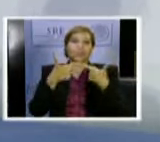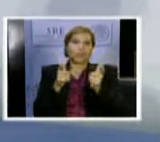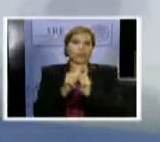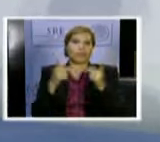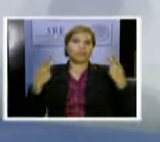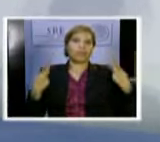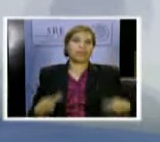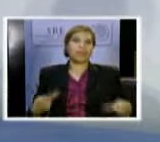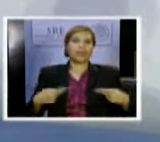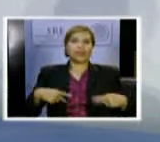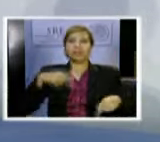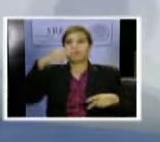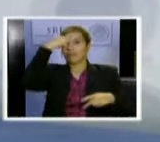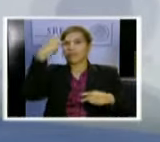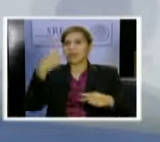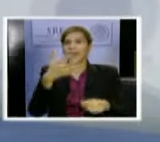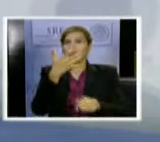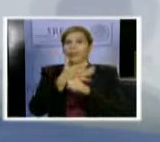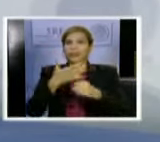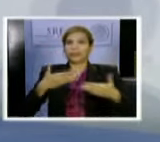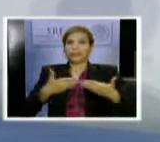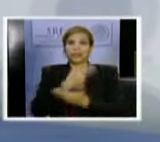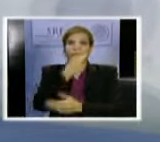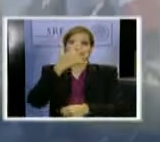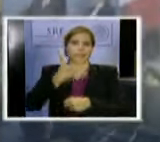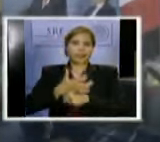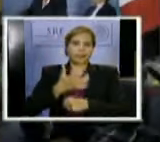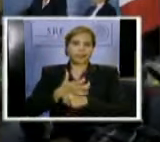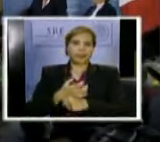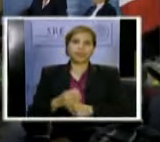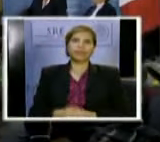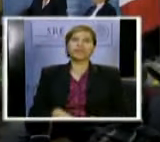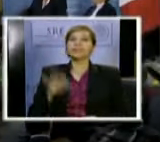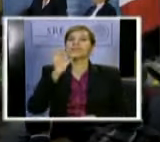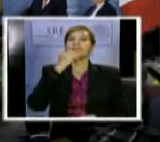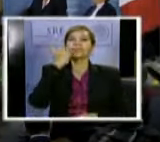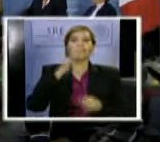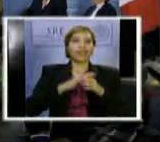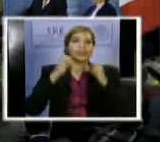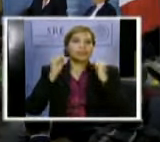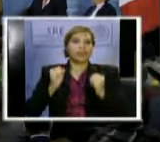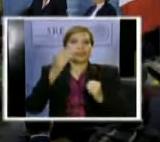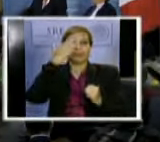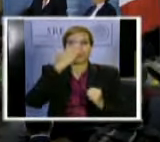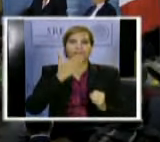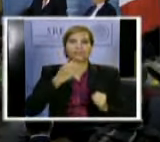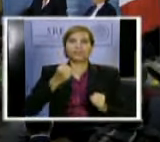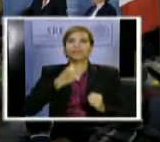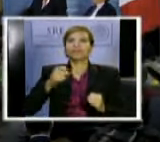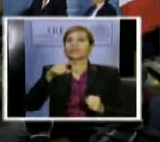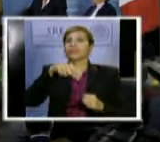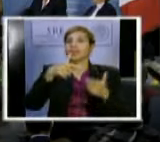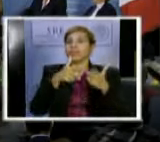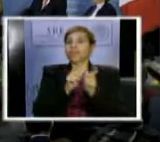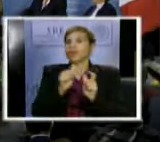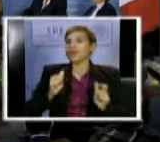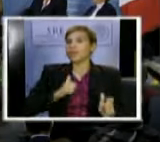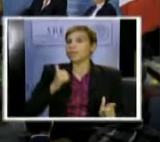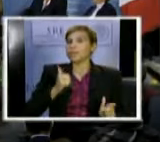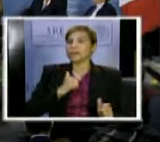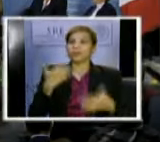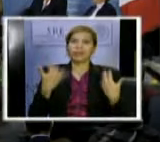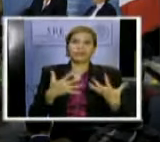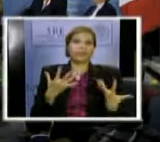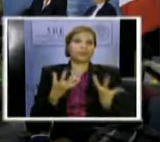humano de mexicoamericanos en los Estados Unidos. Si queremos potenciar las capacidades de este grupo y aprovechar el